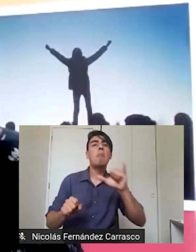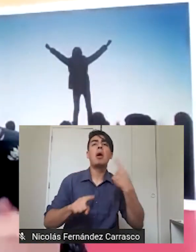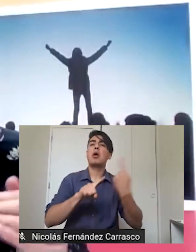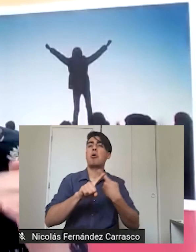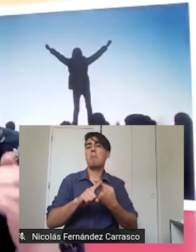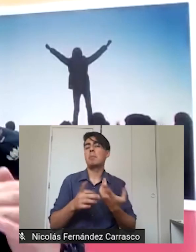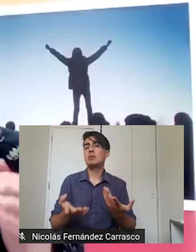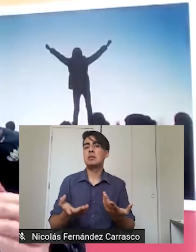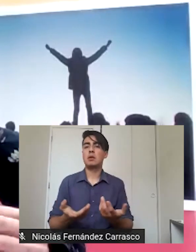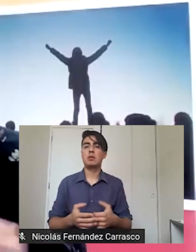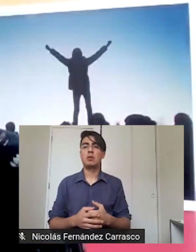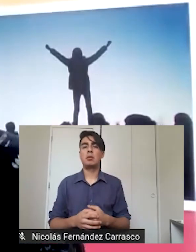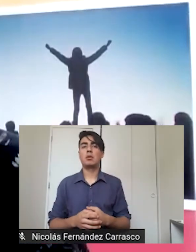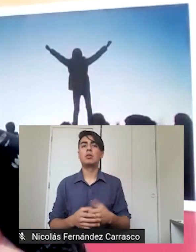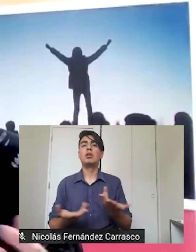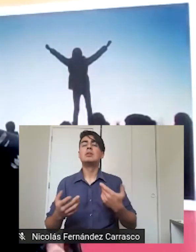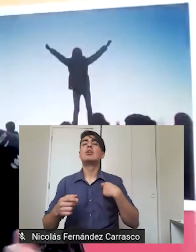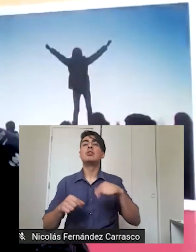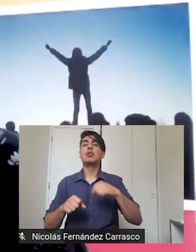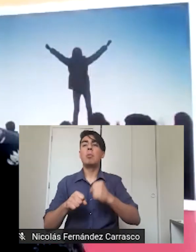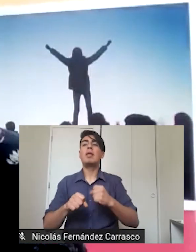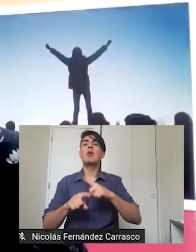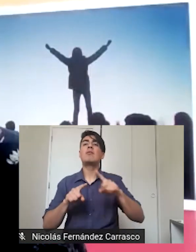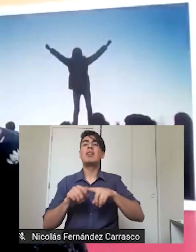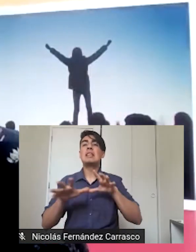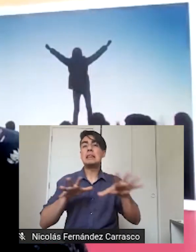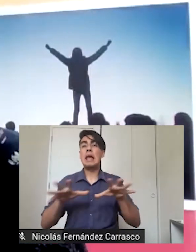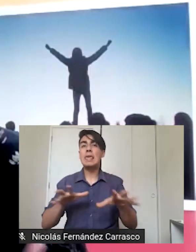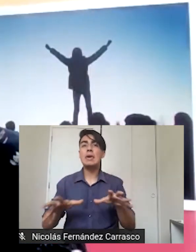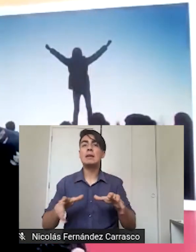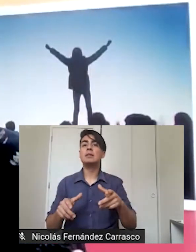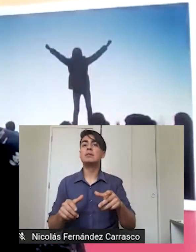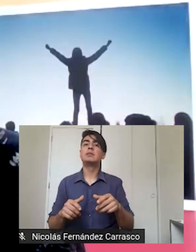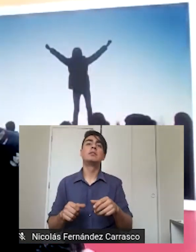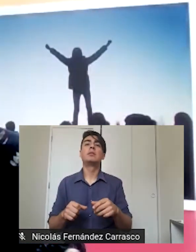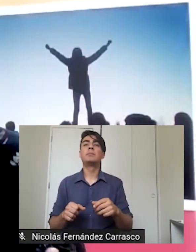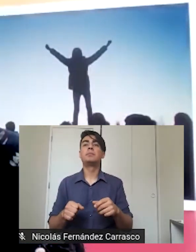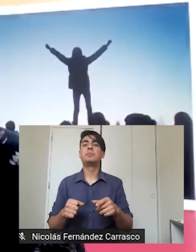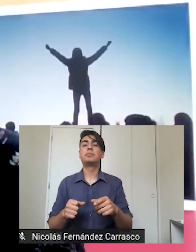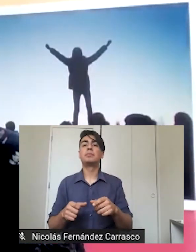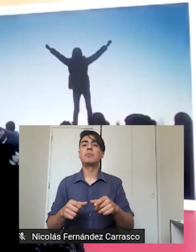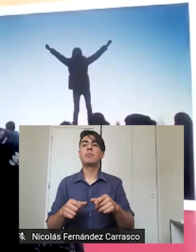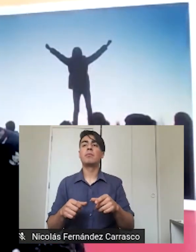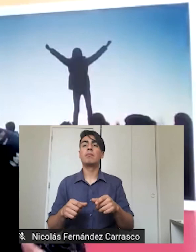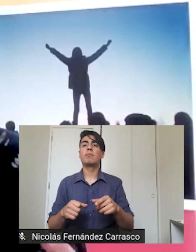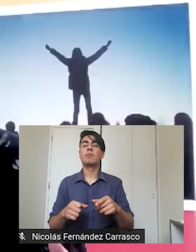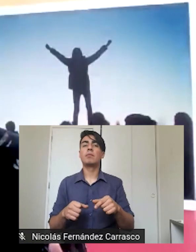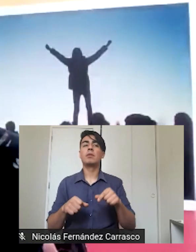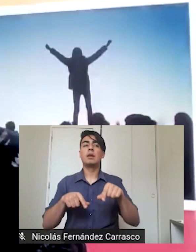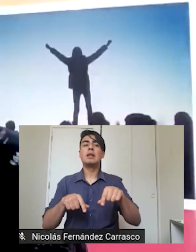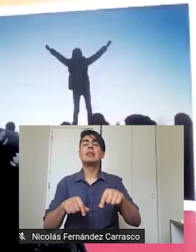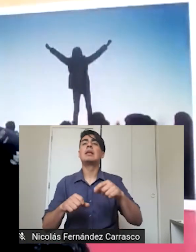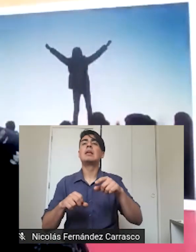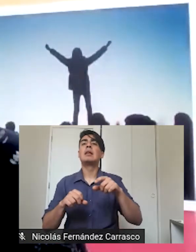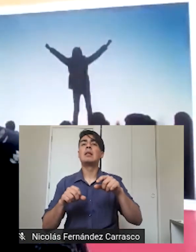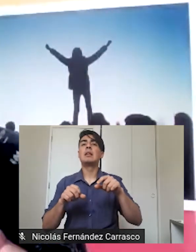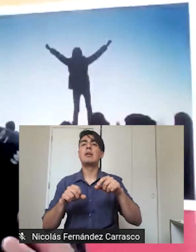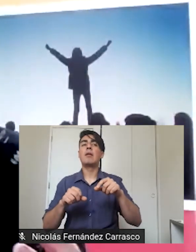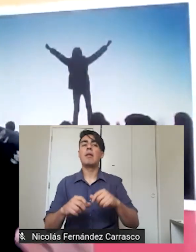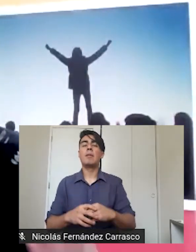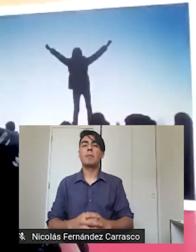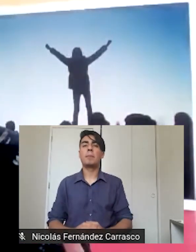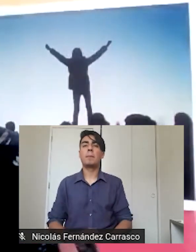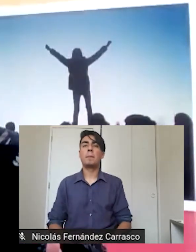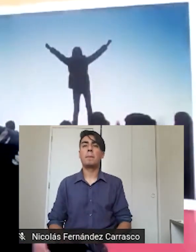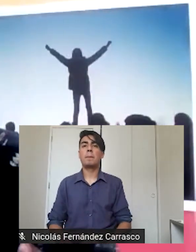talleres que llevan a los profesores a hablar de estas